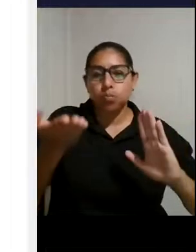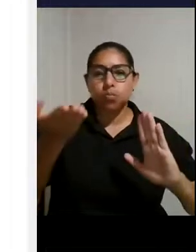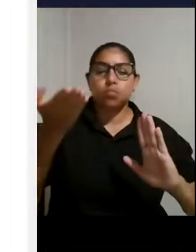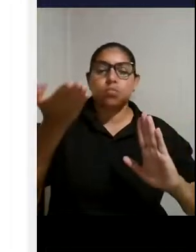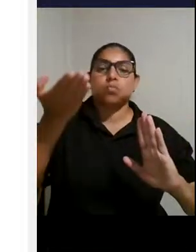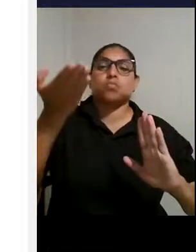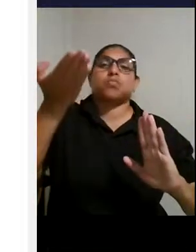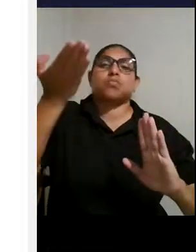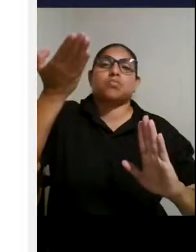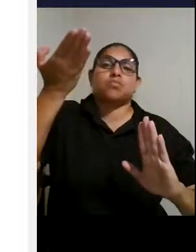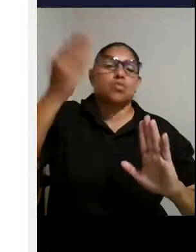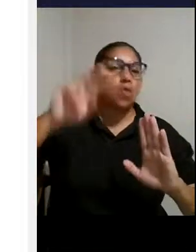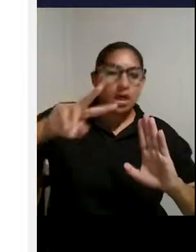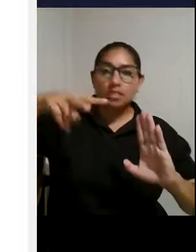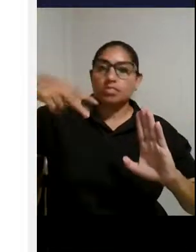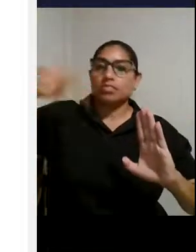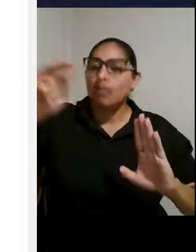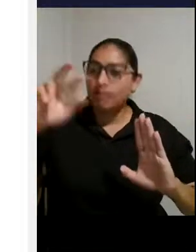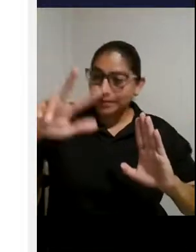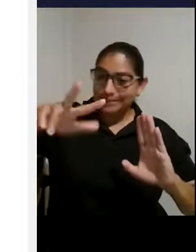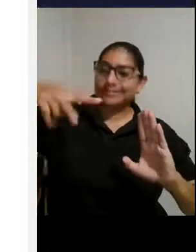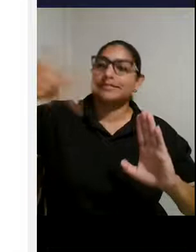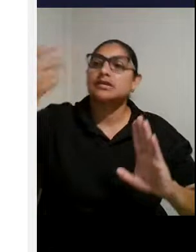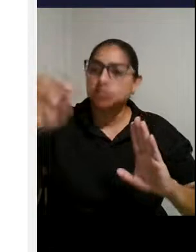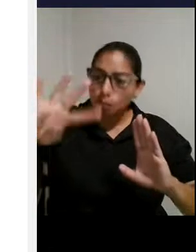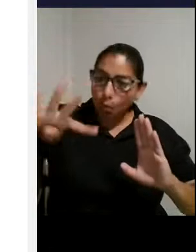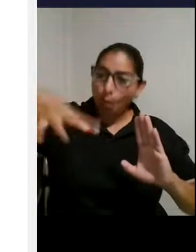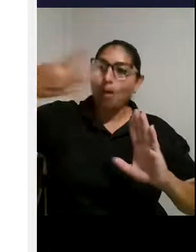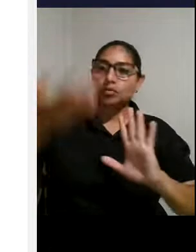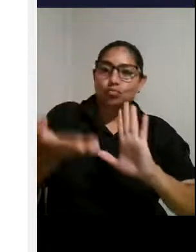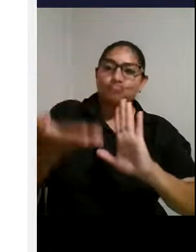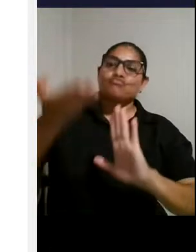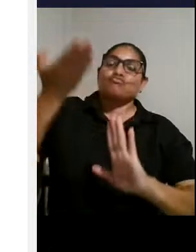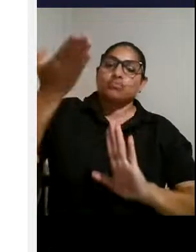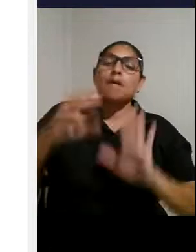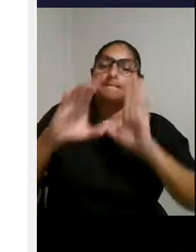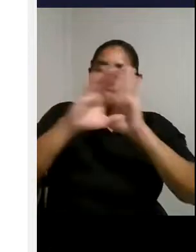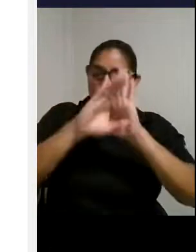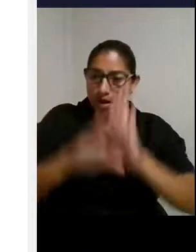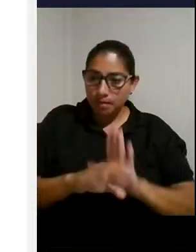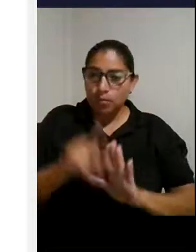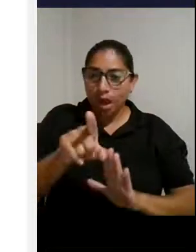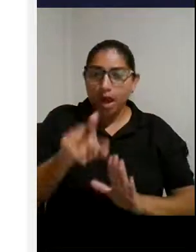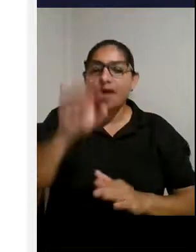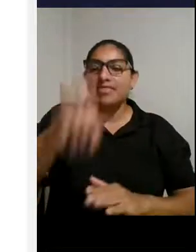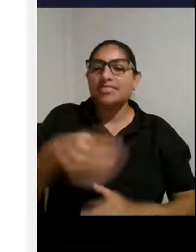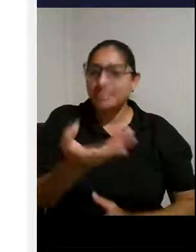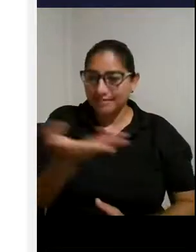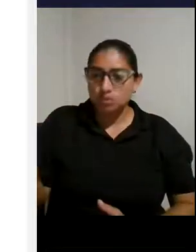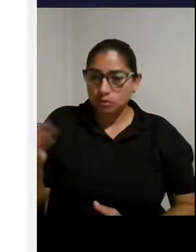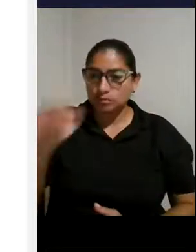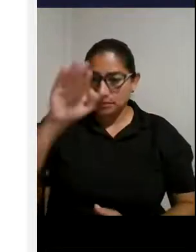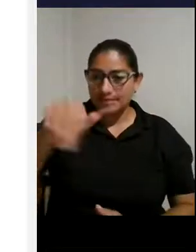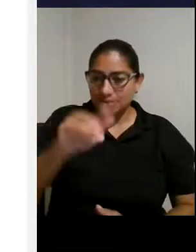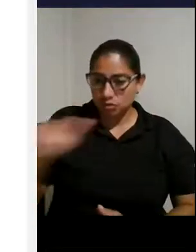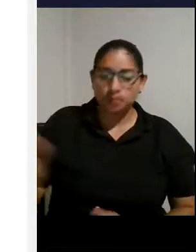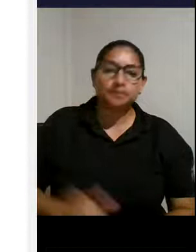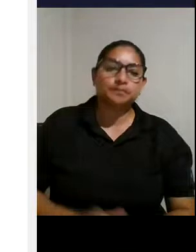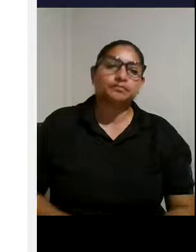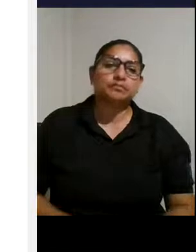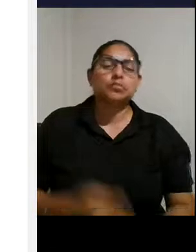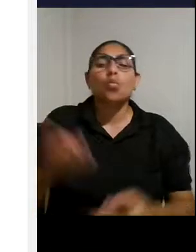aumenta mucho, aumenta el doble, el triple, 4 veces, por ejemplo, ¿verdad? Todo eso tiene que ver con razones. Entonces, la tasa de cambio